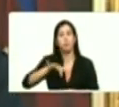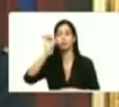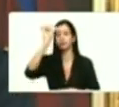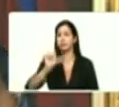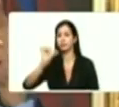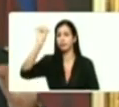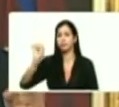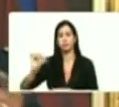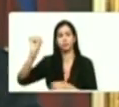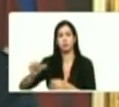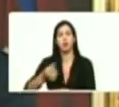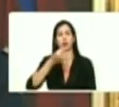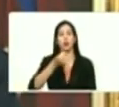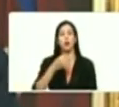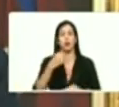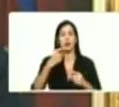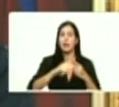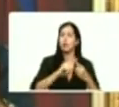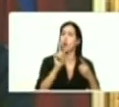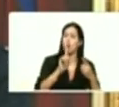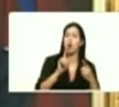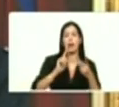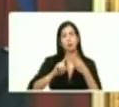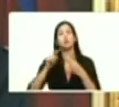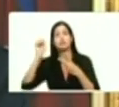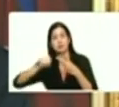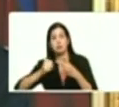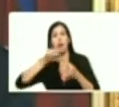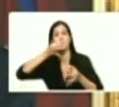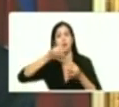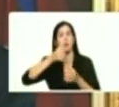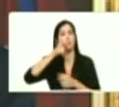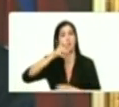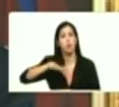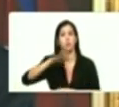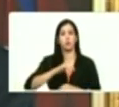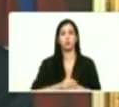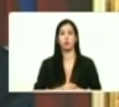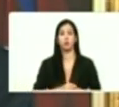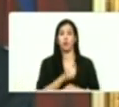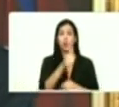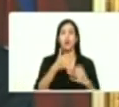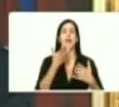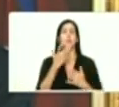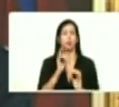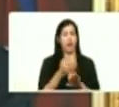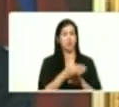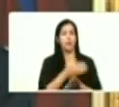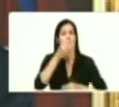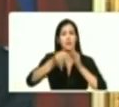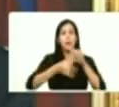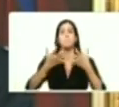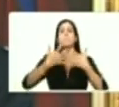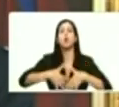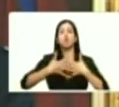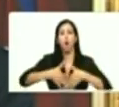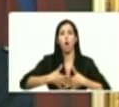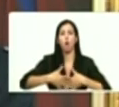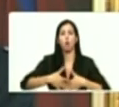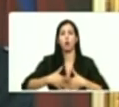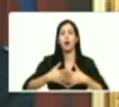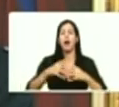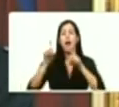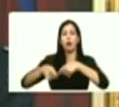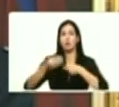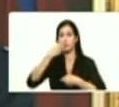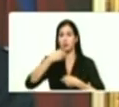se creó un problema vamos a avanzar aquí etcétera etcétera esto es una de las áreas como hemos dicho el motor agroalimentario y este plan de reestructuración de